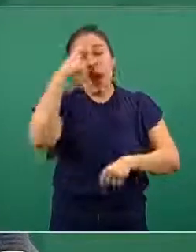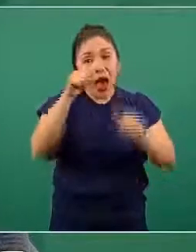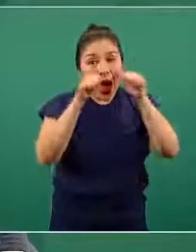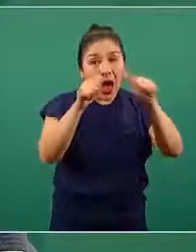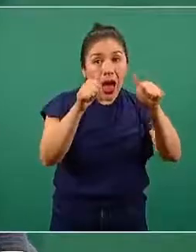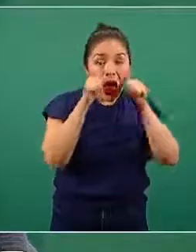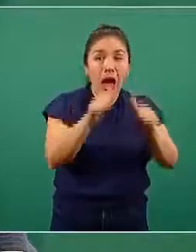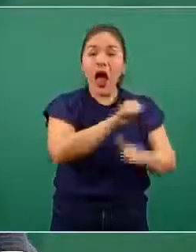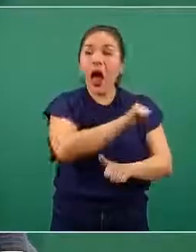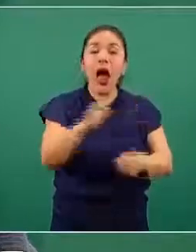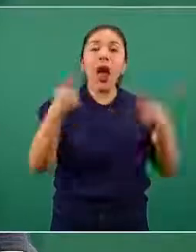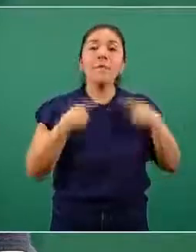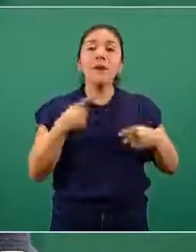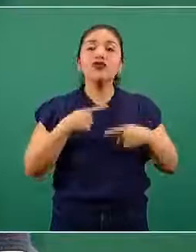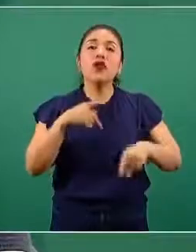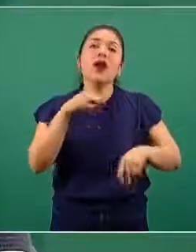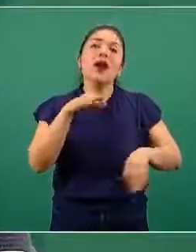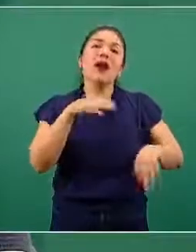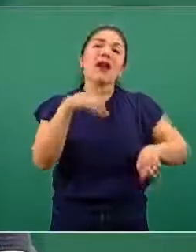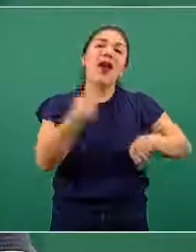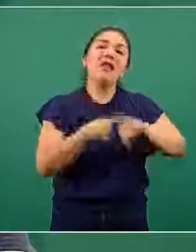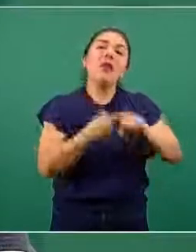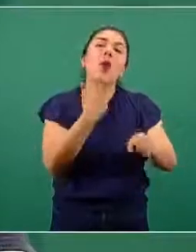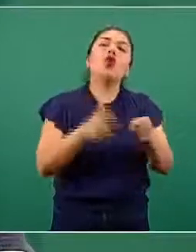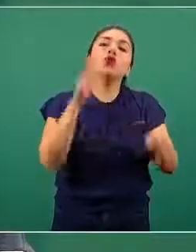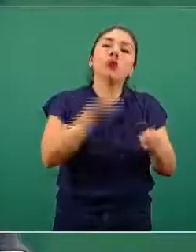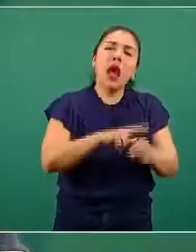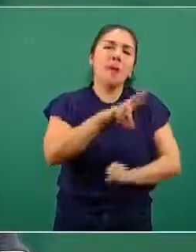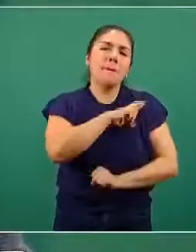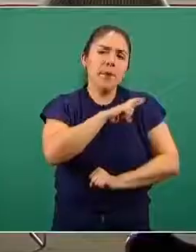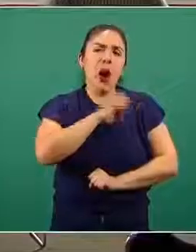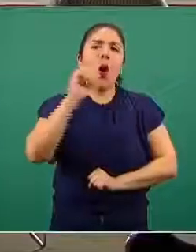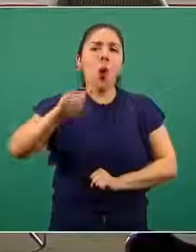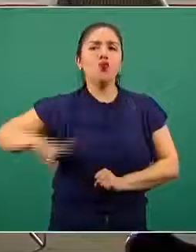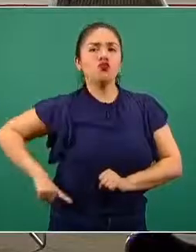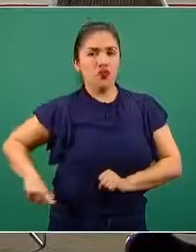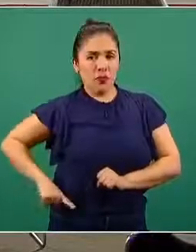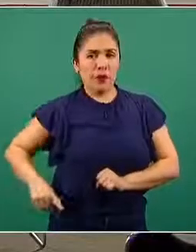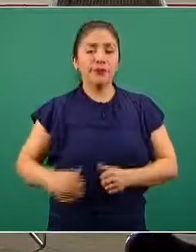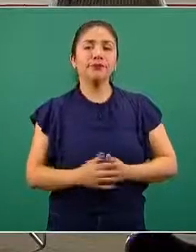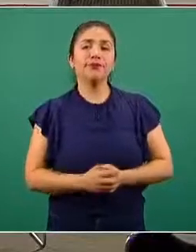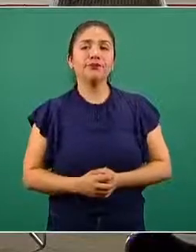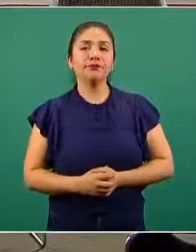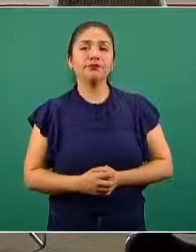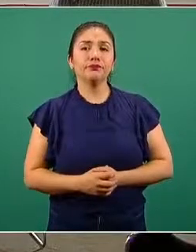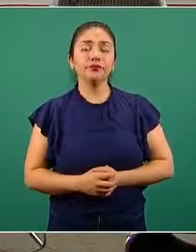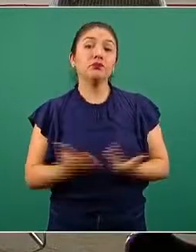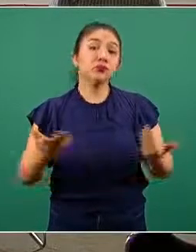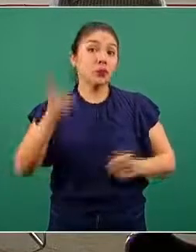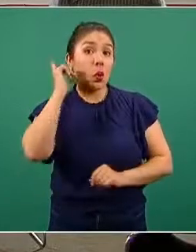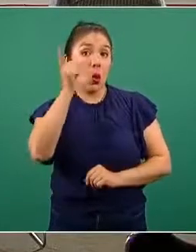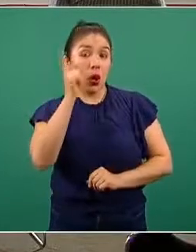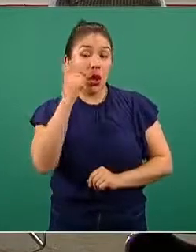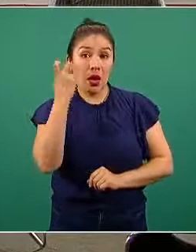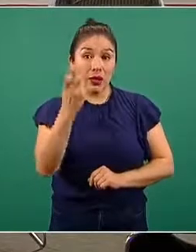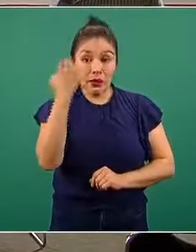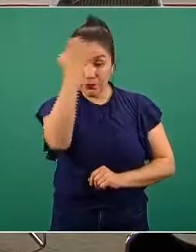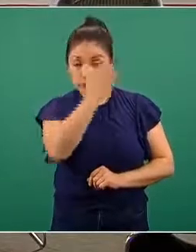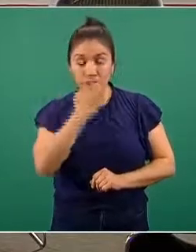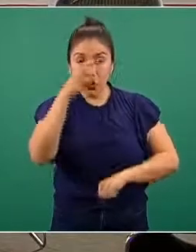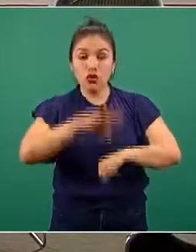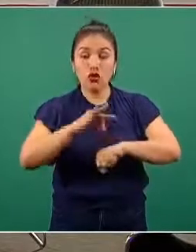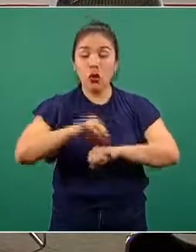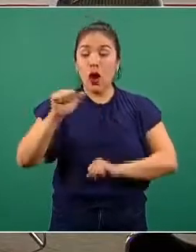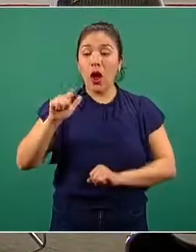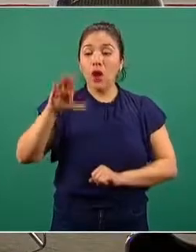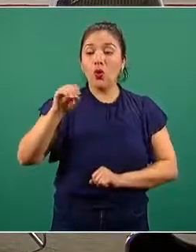línea aún, tanto de los hospitales públicos como de los hospitales privados. Y esperemos la valoración que haga el doctor Alcocer